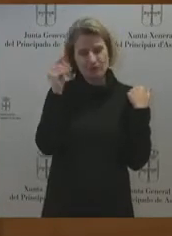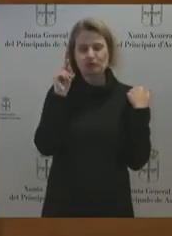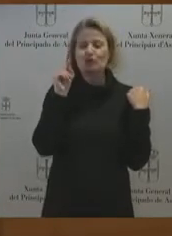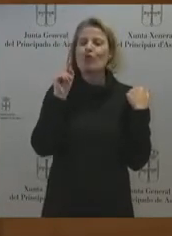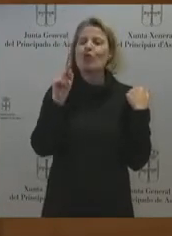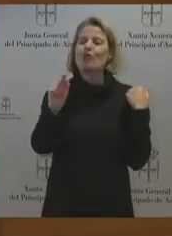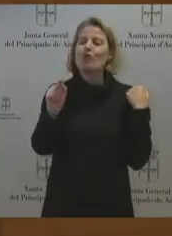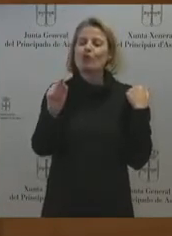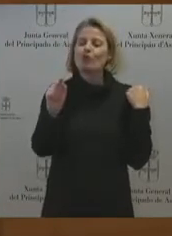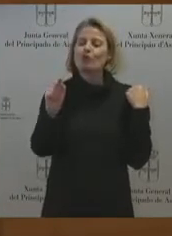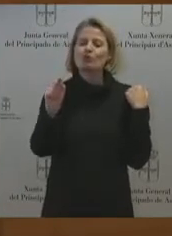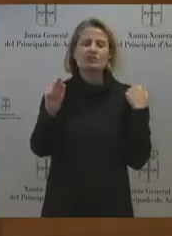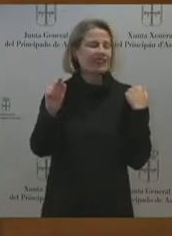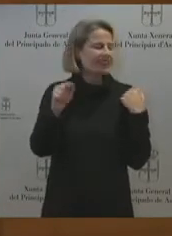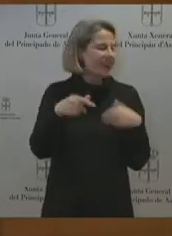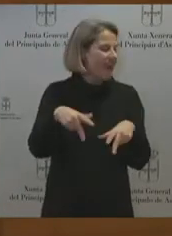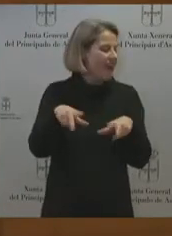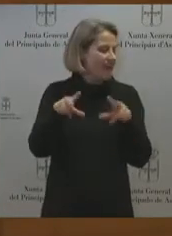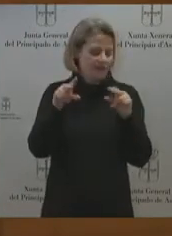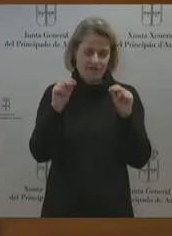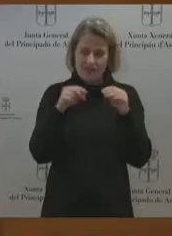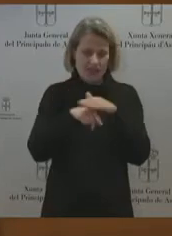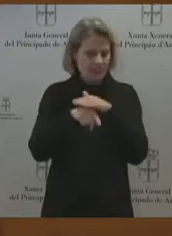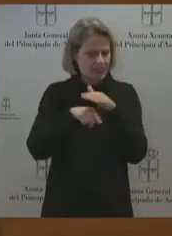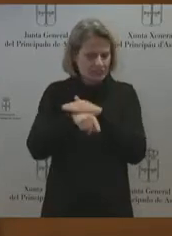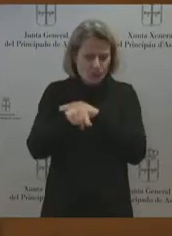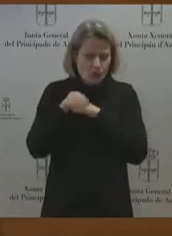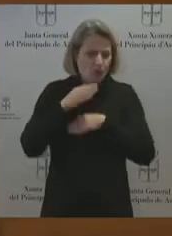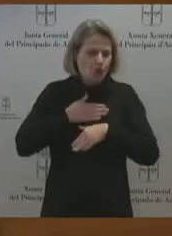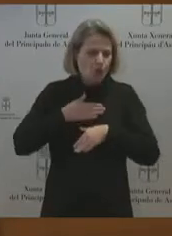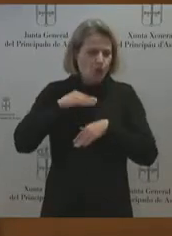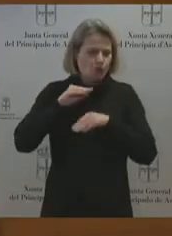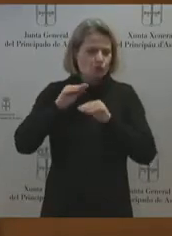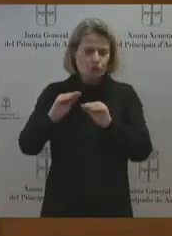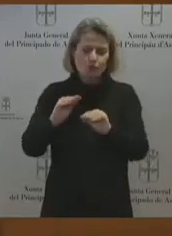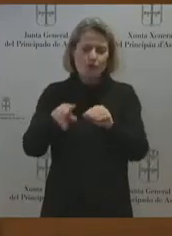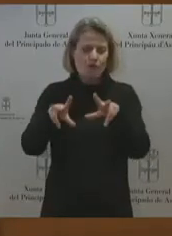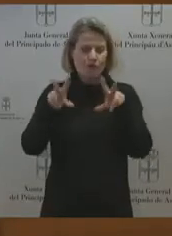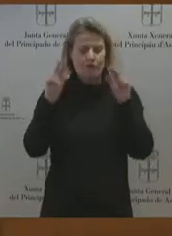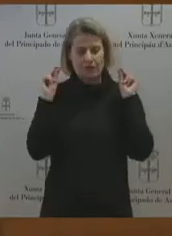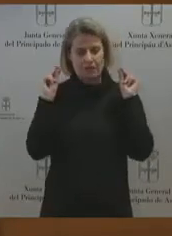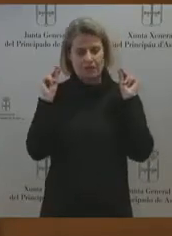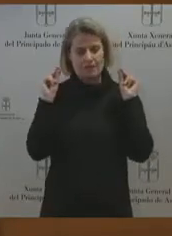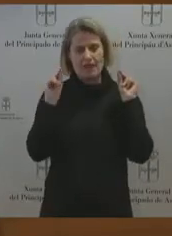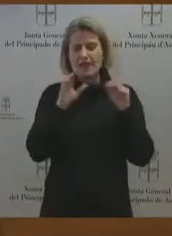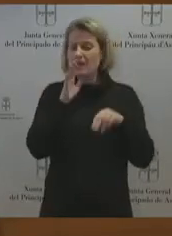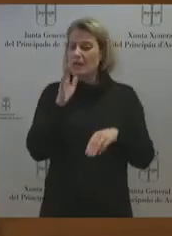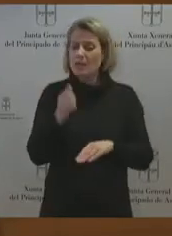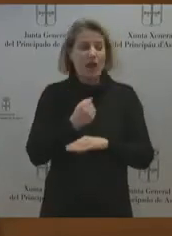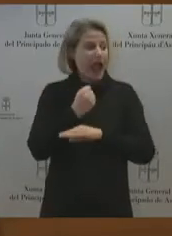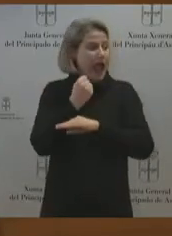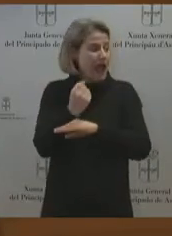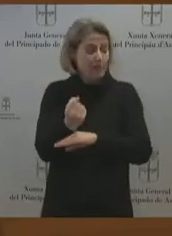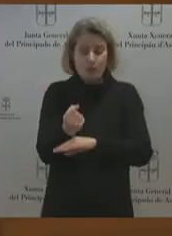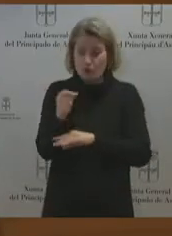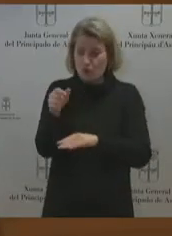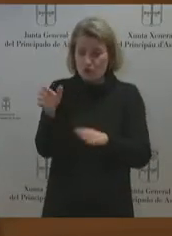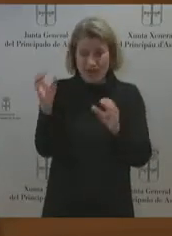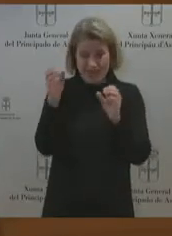gestión, porque no ha sido la gestión adecuada, porque usted no cuenta con el respaldo absolutamente de nadie, porque esto nos parece más una